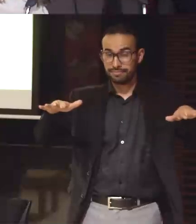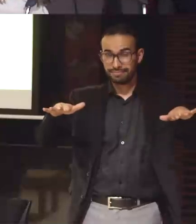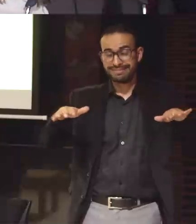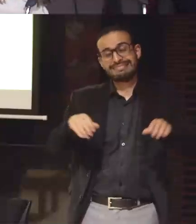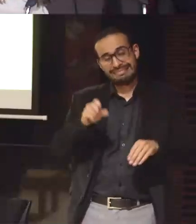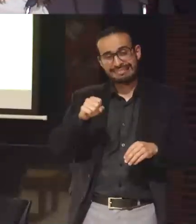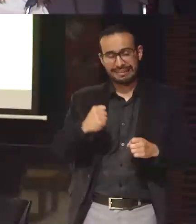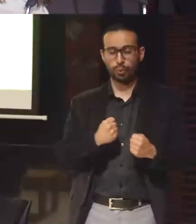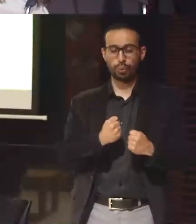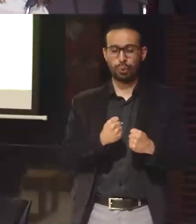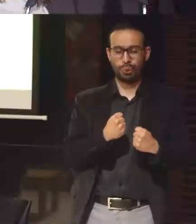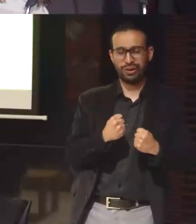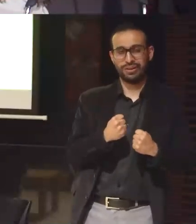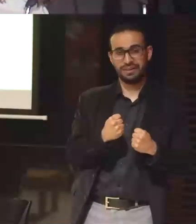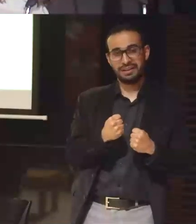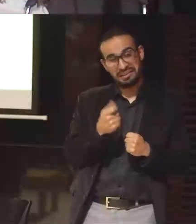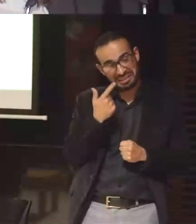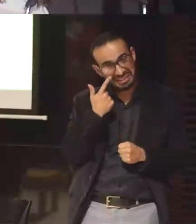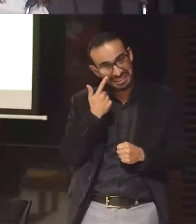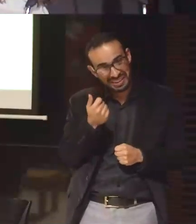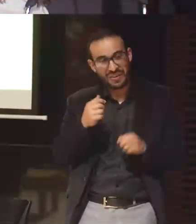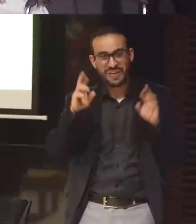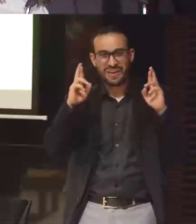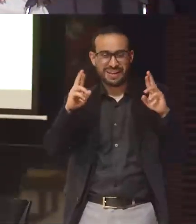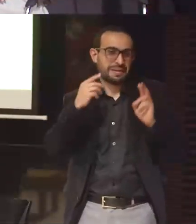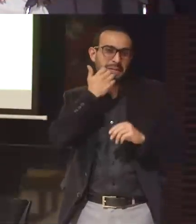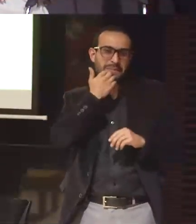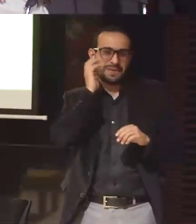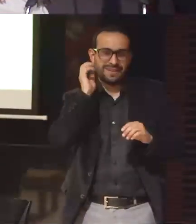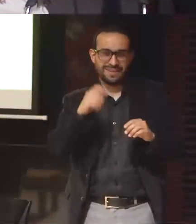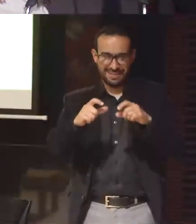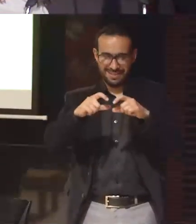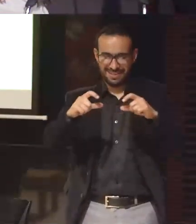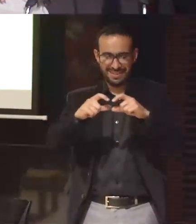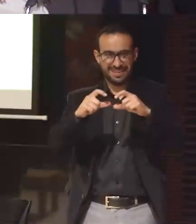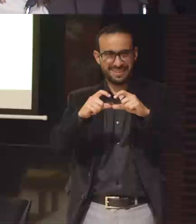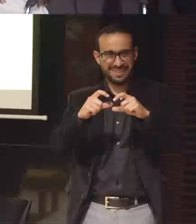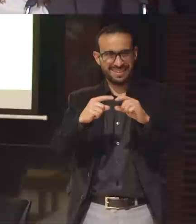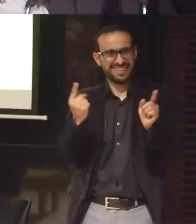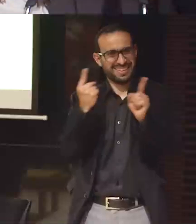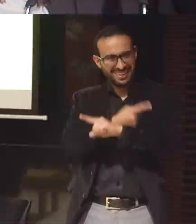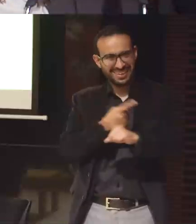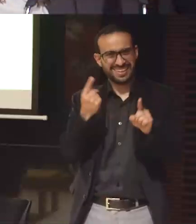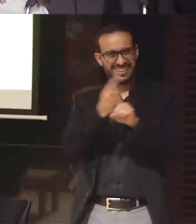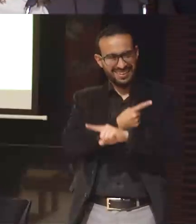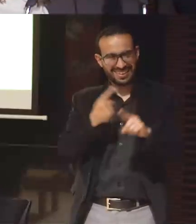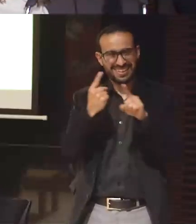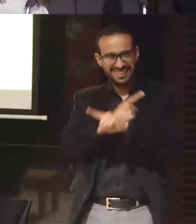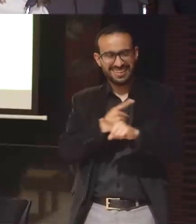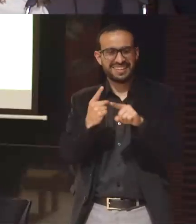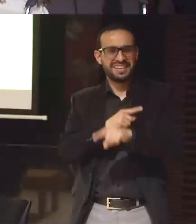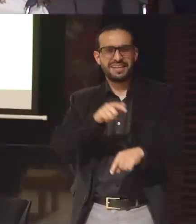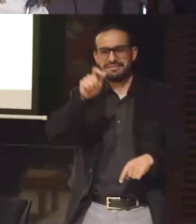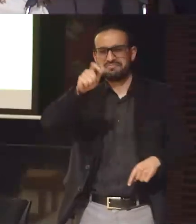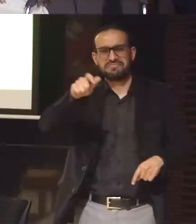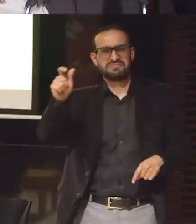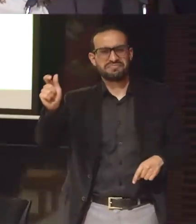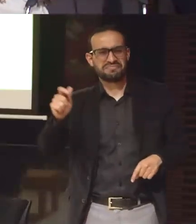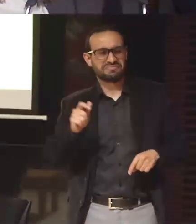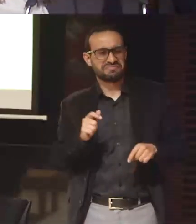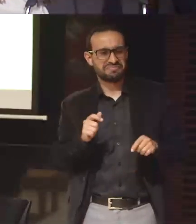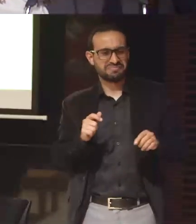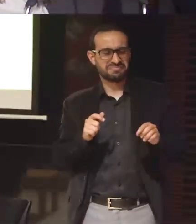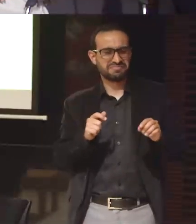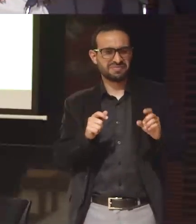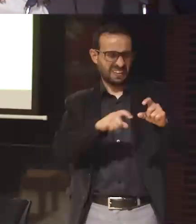inflexibilidades, pero qué rico que uno pudiera cambiar las tarjetas periódicamente y que las personas pudieran decidir qué pintamos en